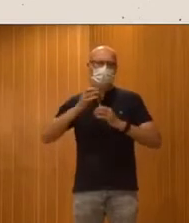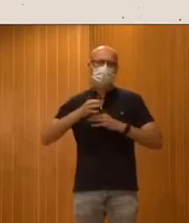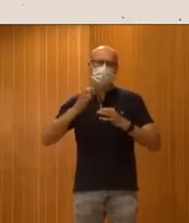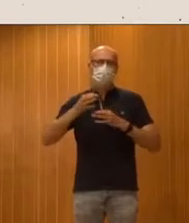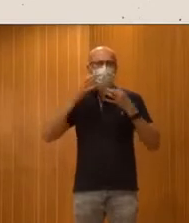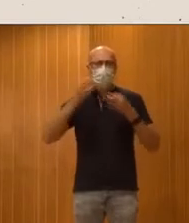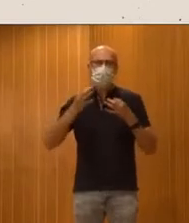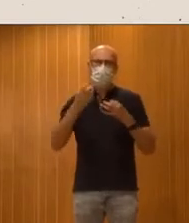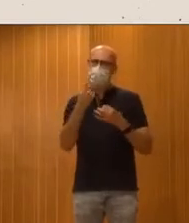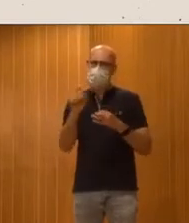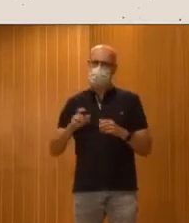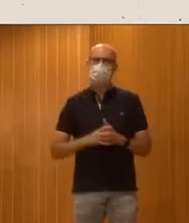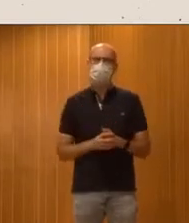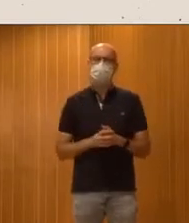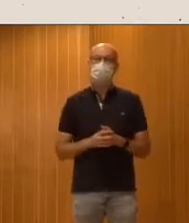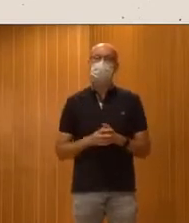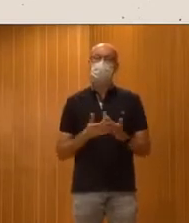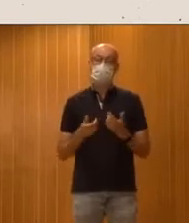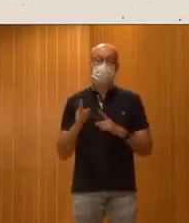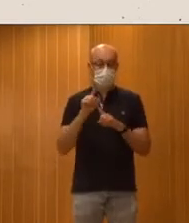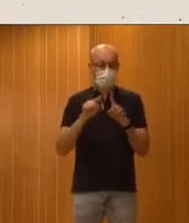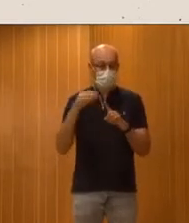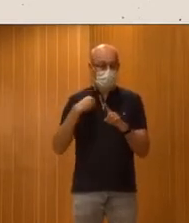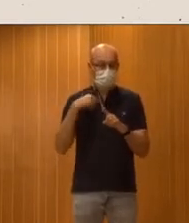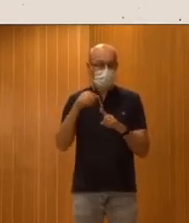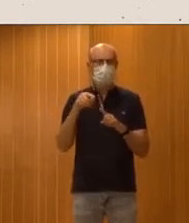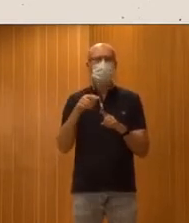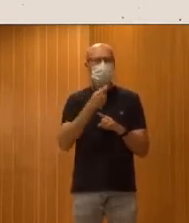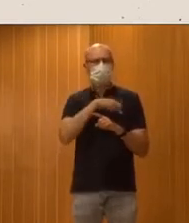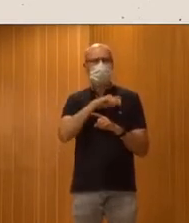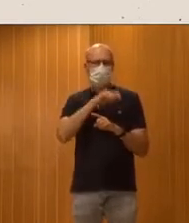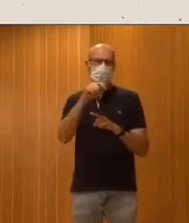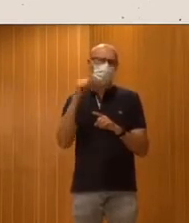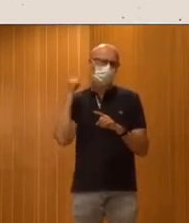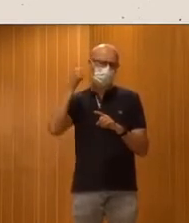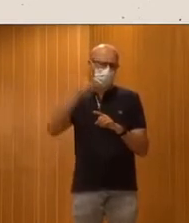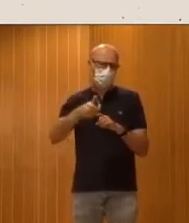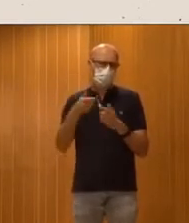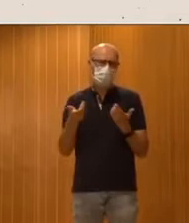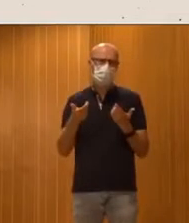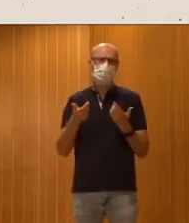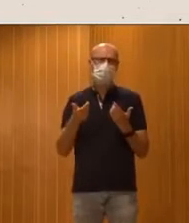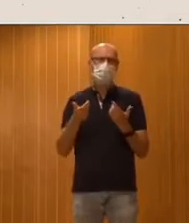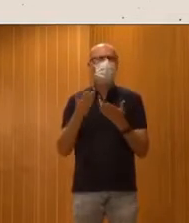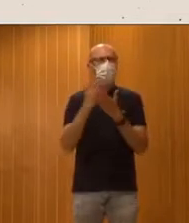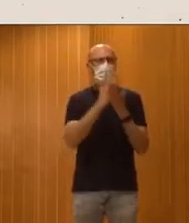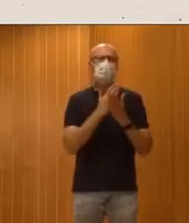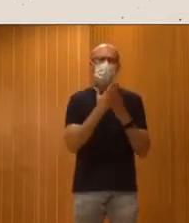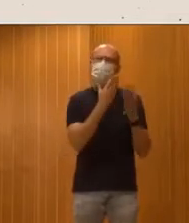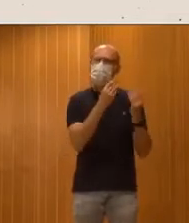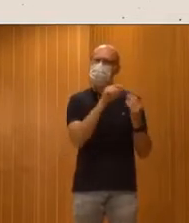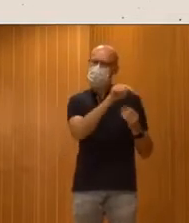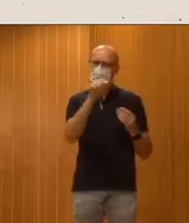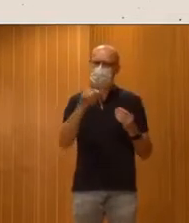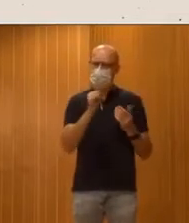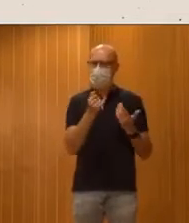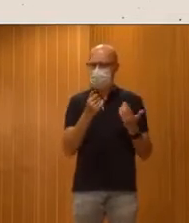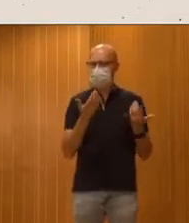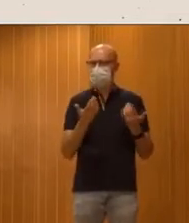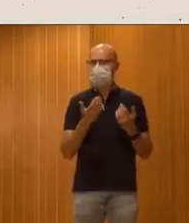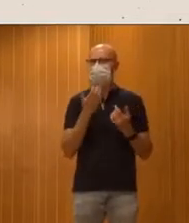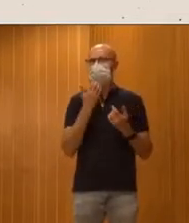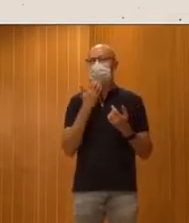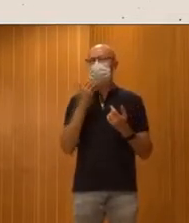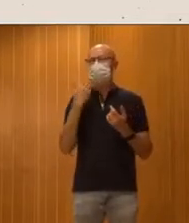La polifarmacia de psicotrópicos en España es conocidísima. Este es uno de los muchos estudios que hay. Aquí vemos